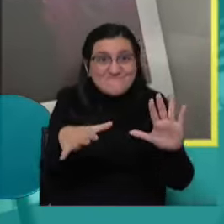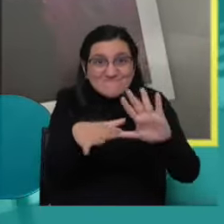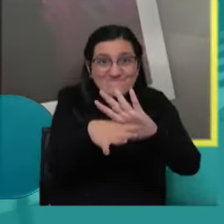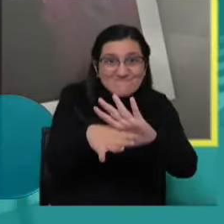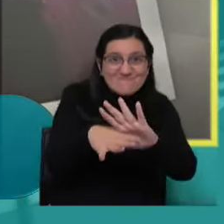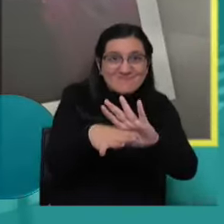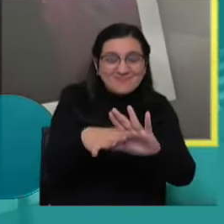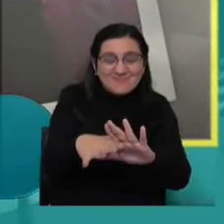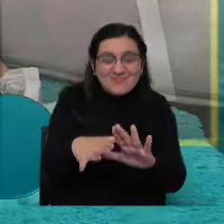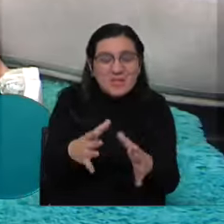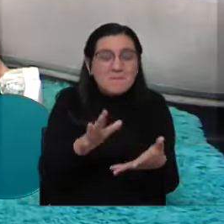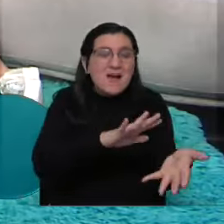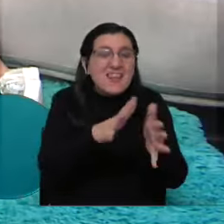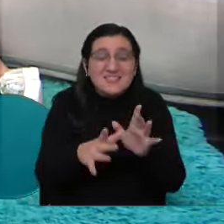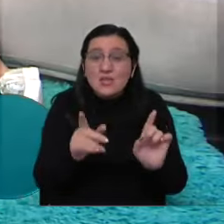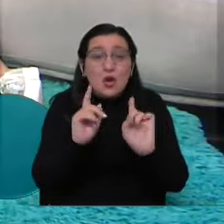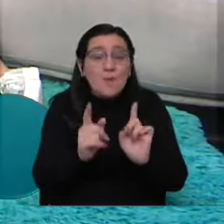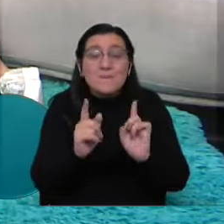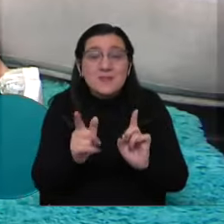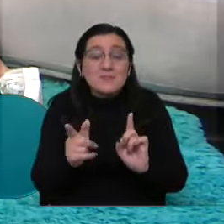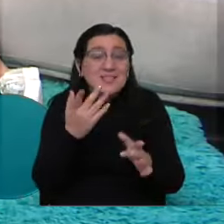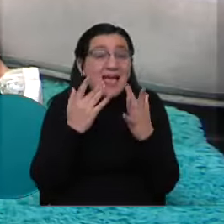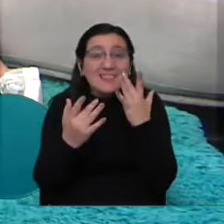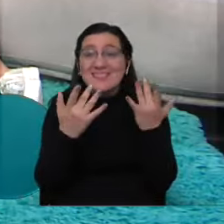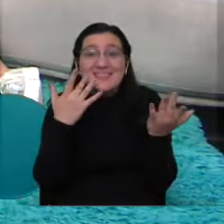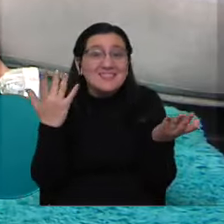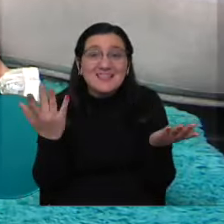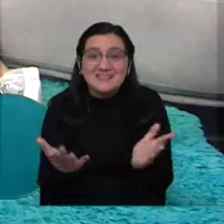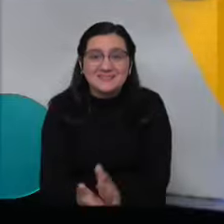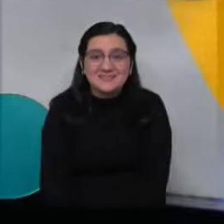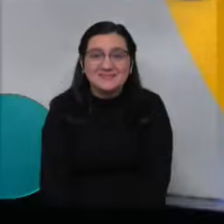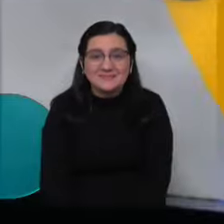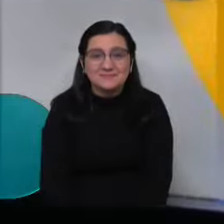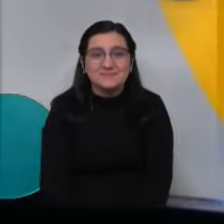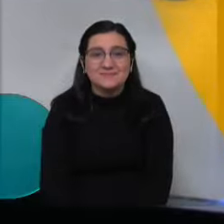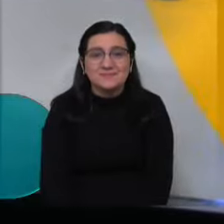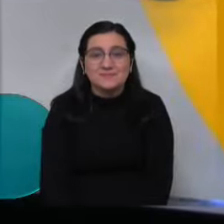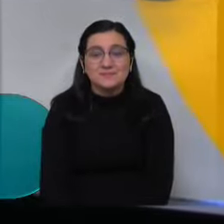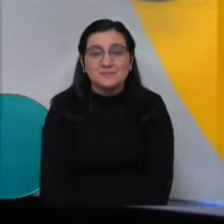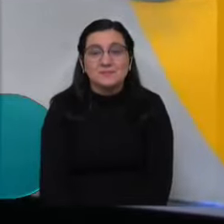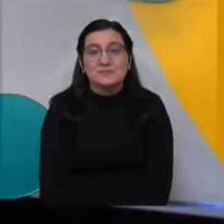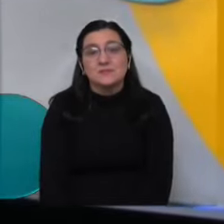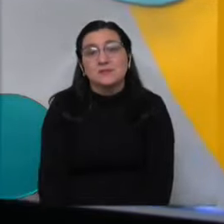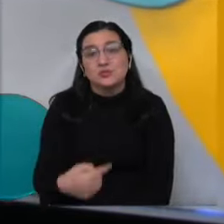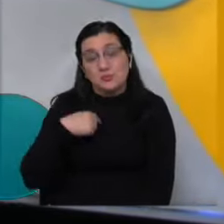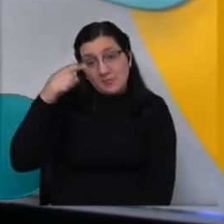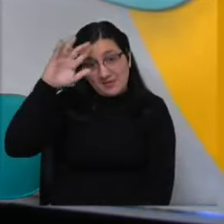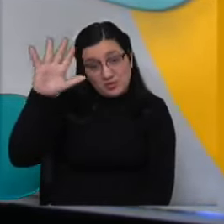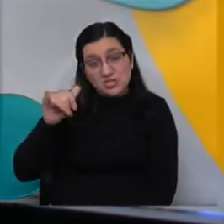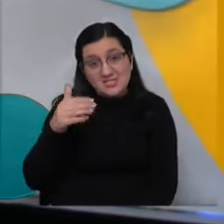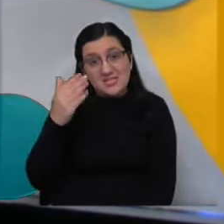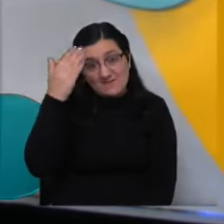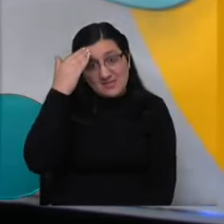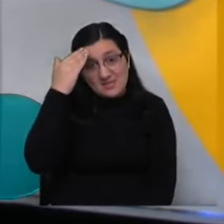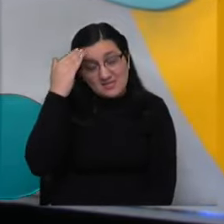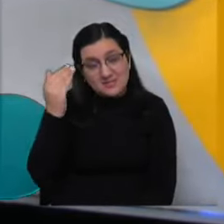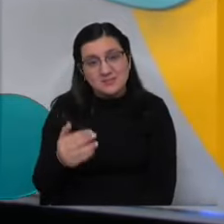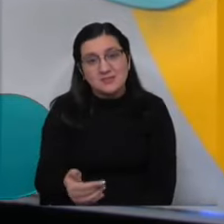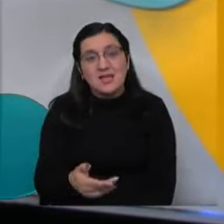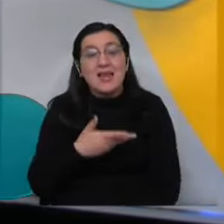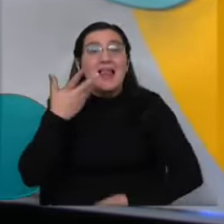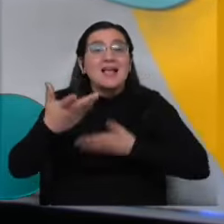encontrarse con estos artistas tan amados ya Bueno de hecho Supongo lo sabías este la canción Esta se dice de